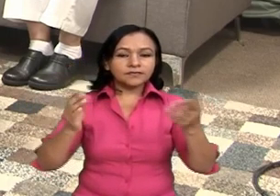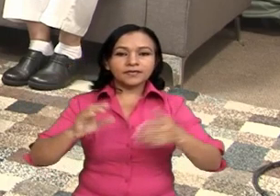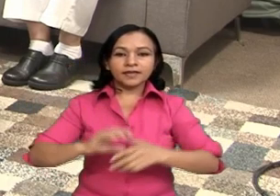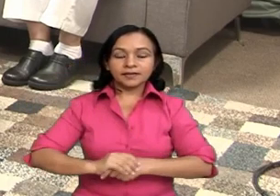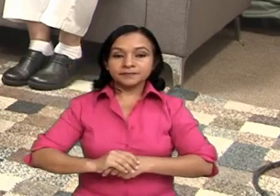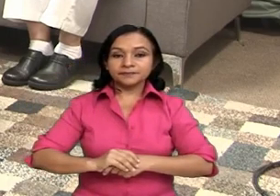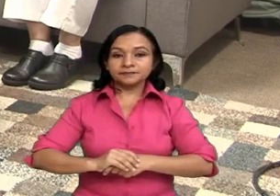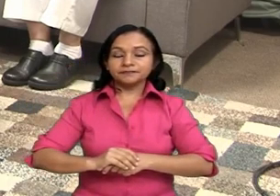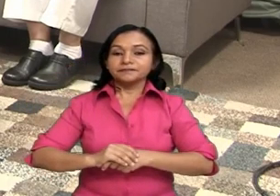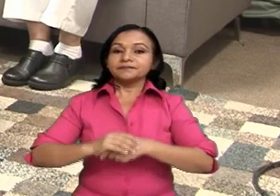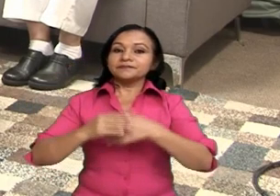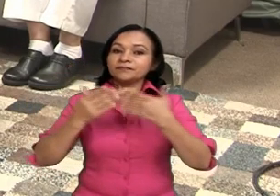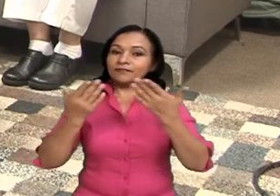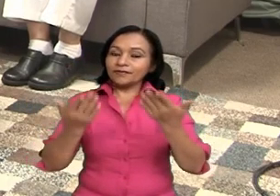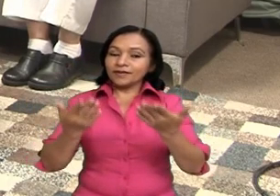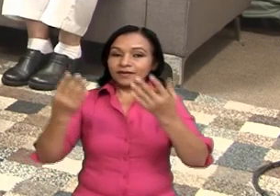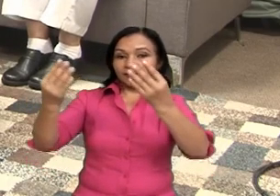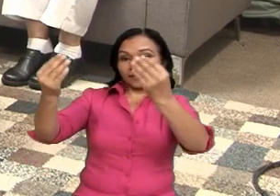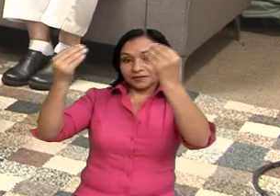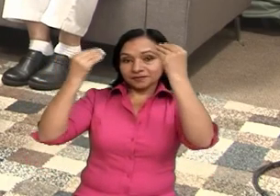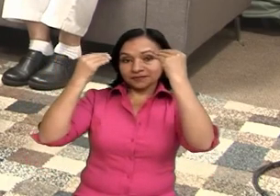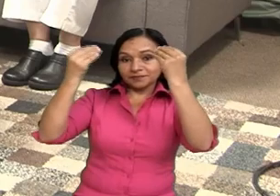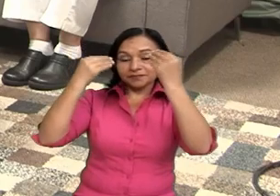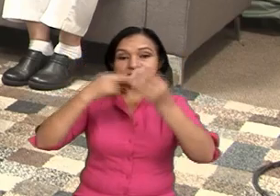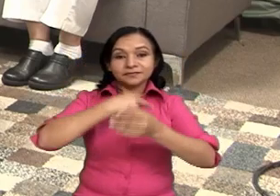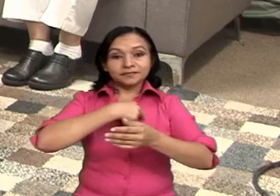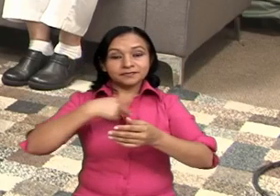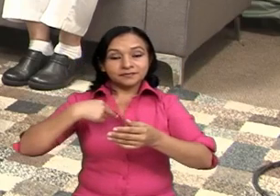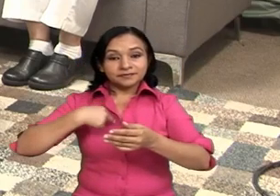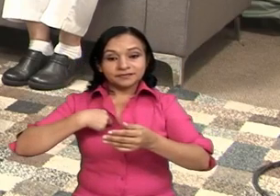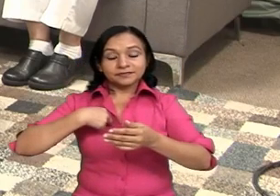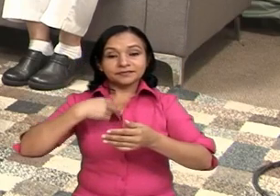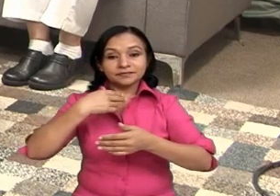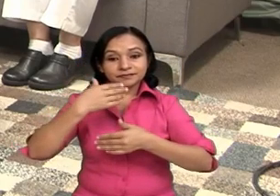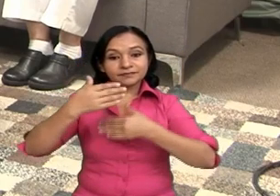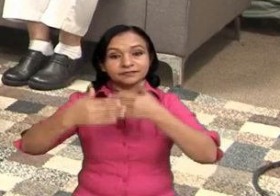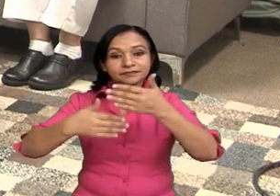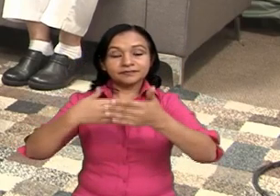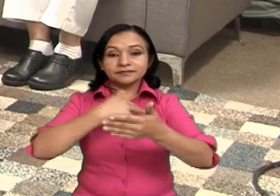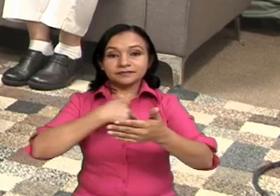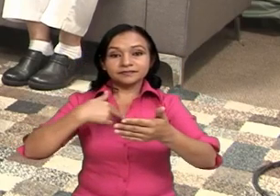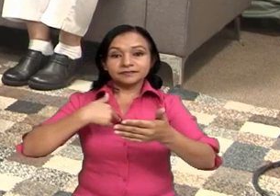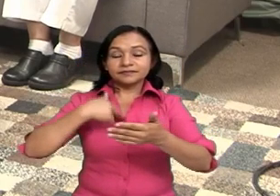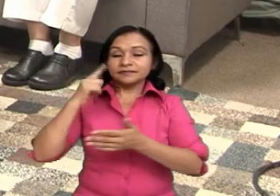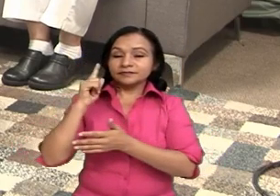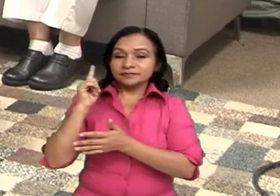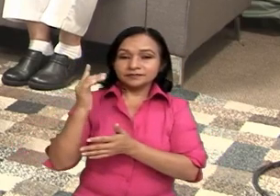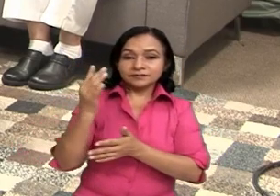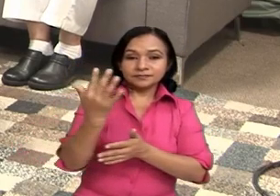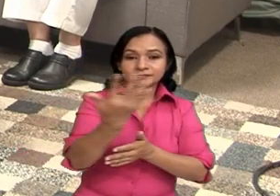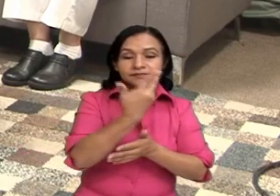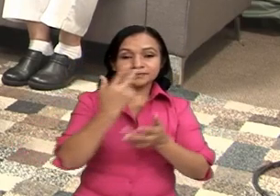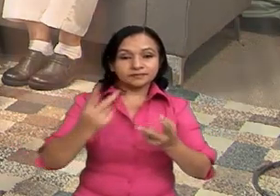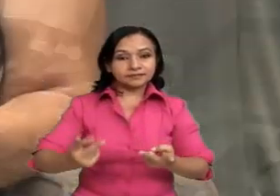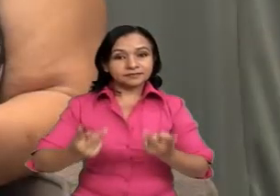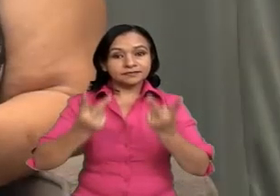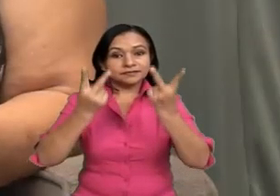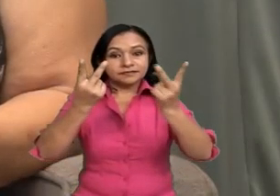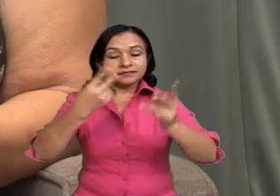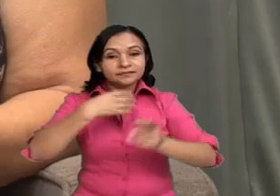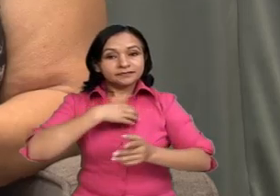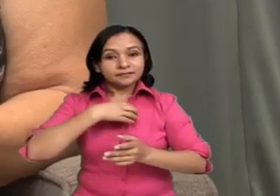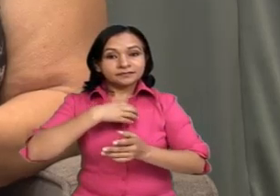que una de las cosas y la enseñanza que hemos venido obteniendo en todo el camino de nuestra vida